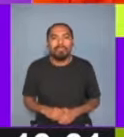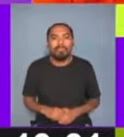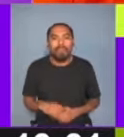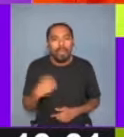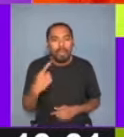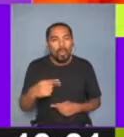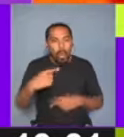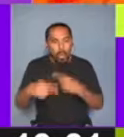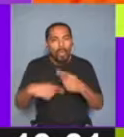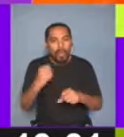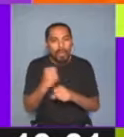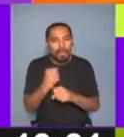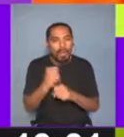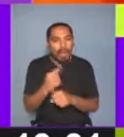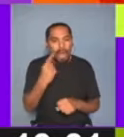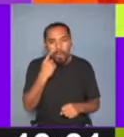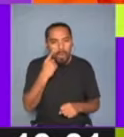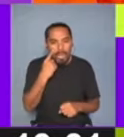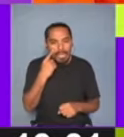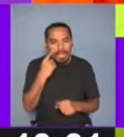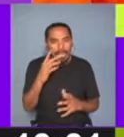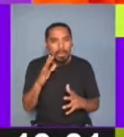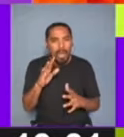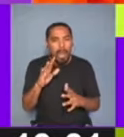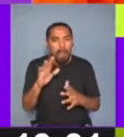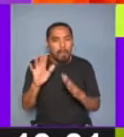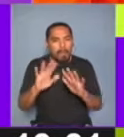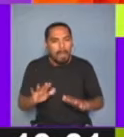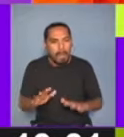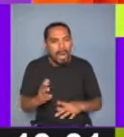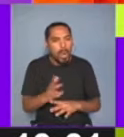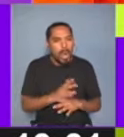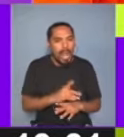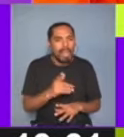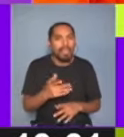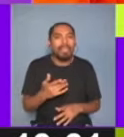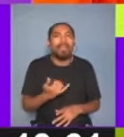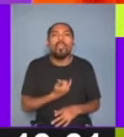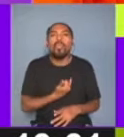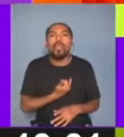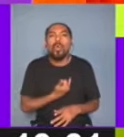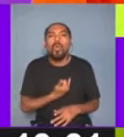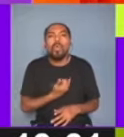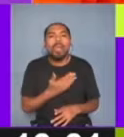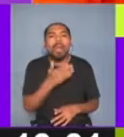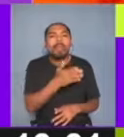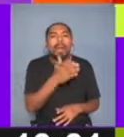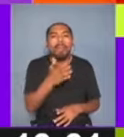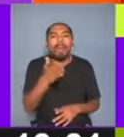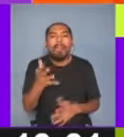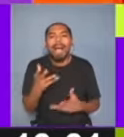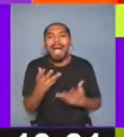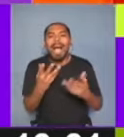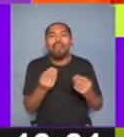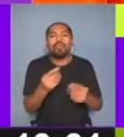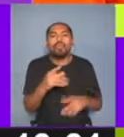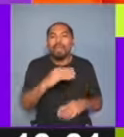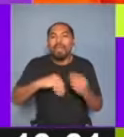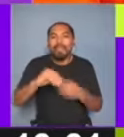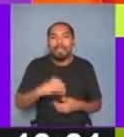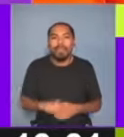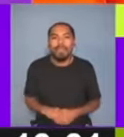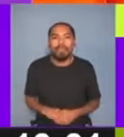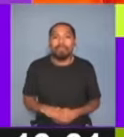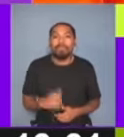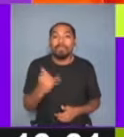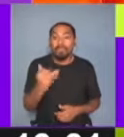estar preparado a Hacia dónde llevar a la gente no en el caso de la prevención bueno volver a revisar todo lo que son desagües tratar de hacer el